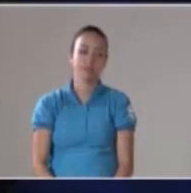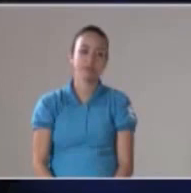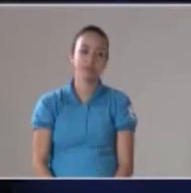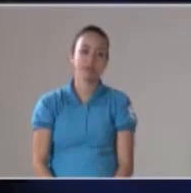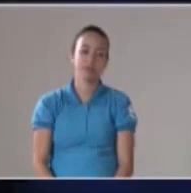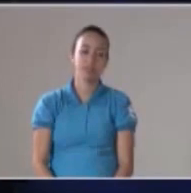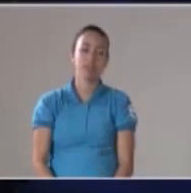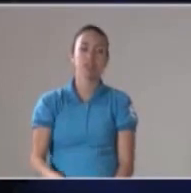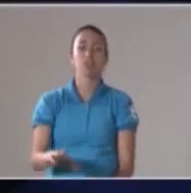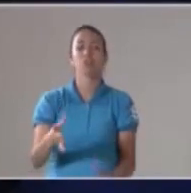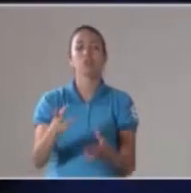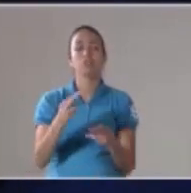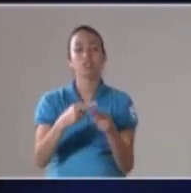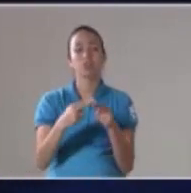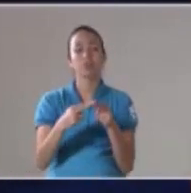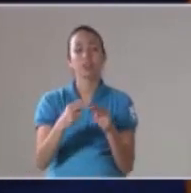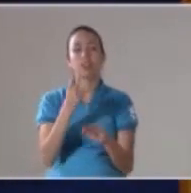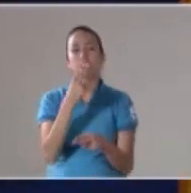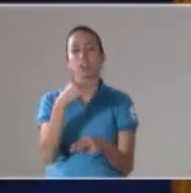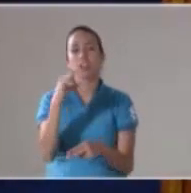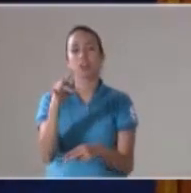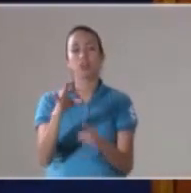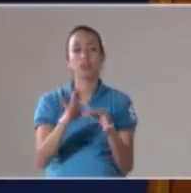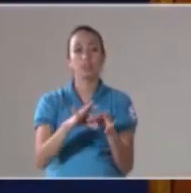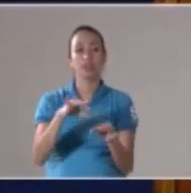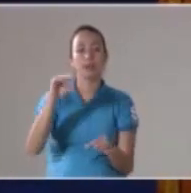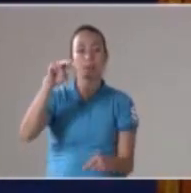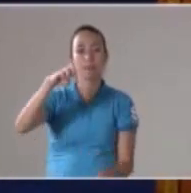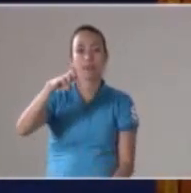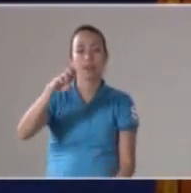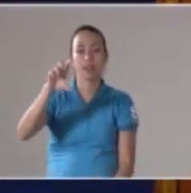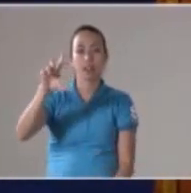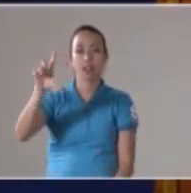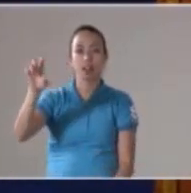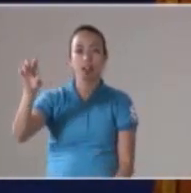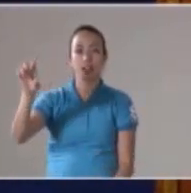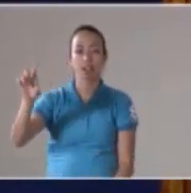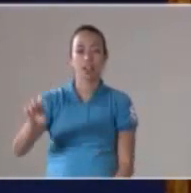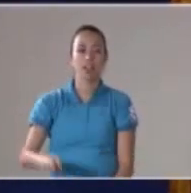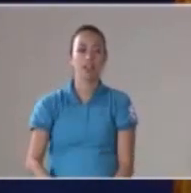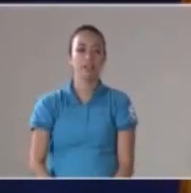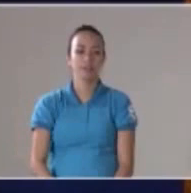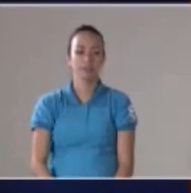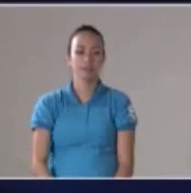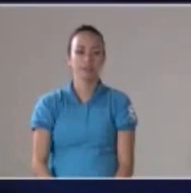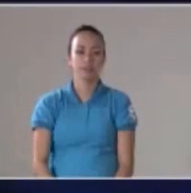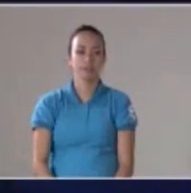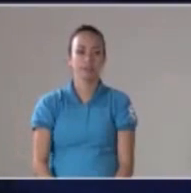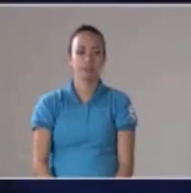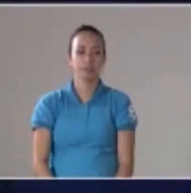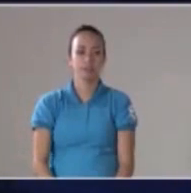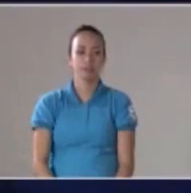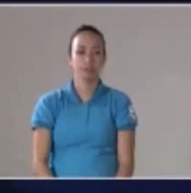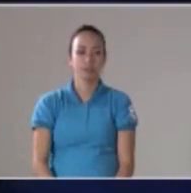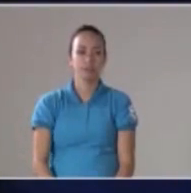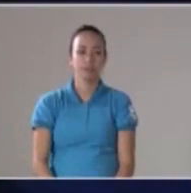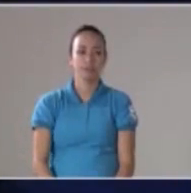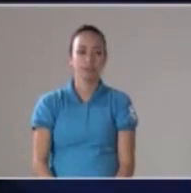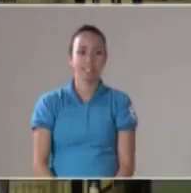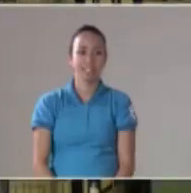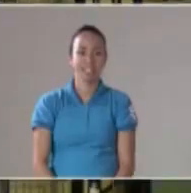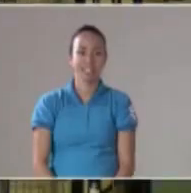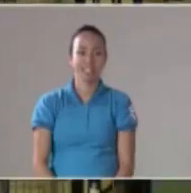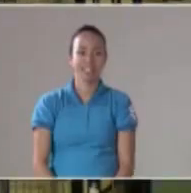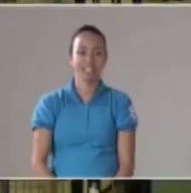¿Alguien sabe cómo se llama el hijo de Pelé? Por favor, levante la mano que me ilustre. ¿Cómo se llama? Pelito.